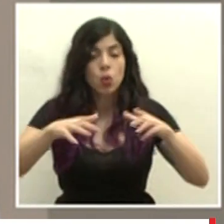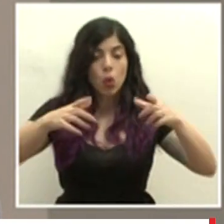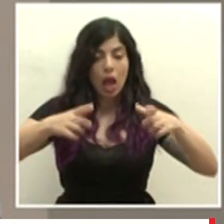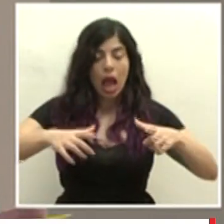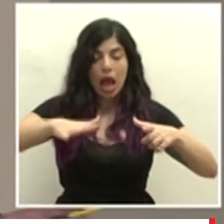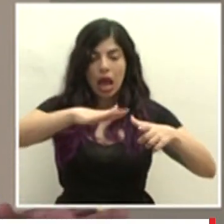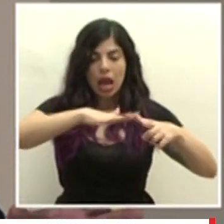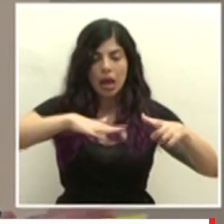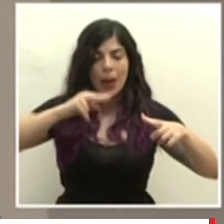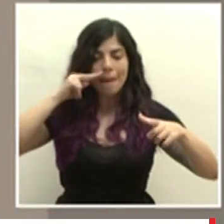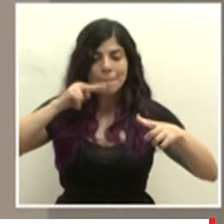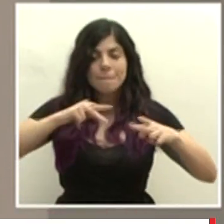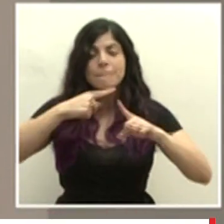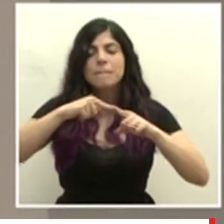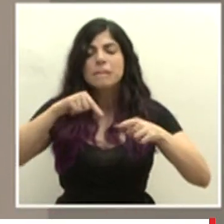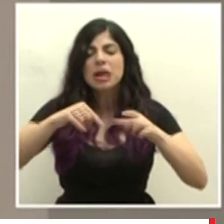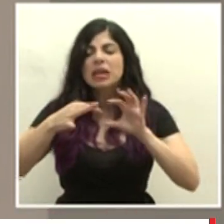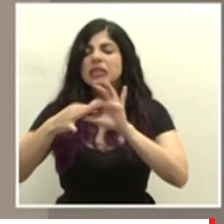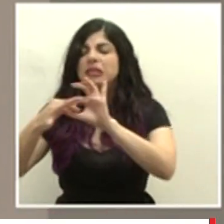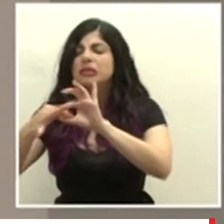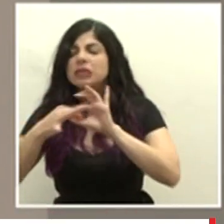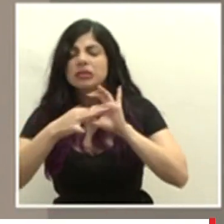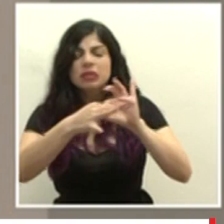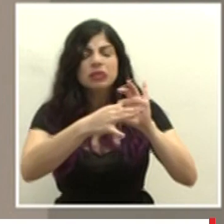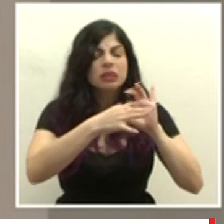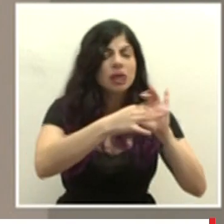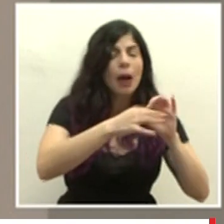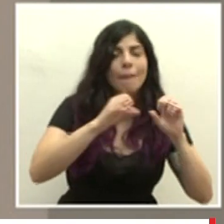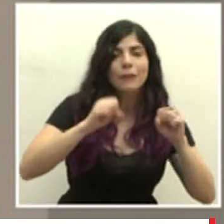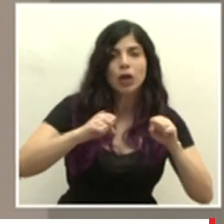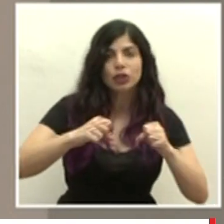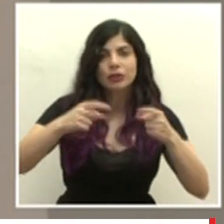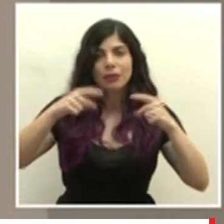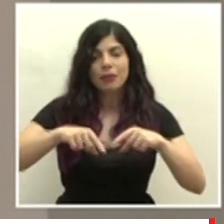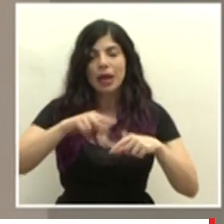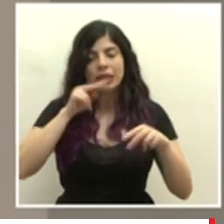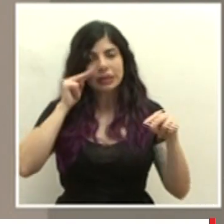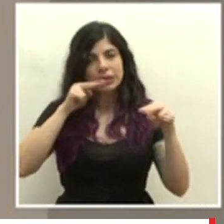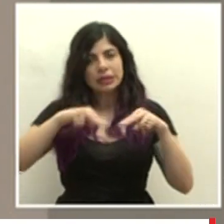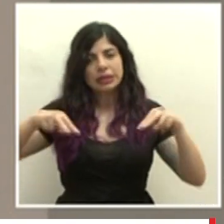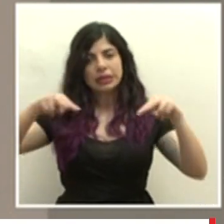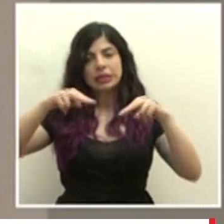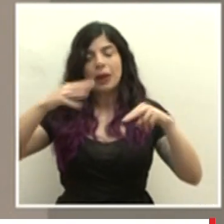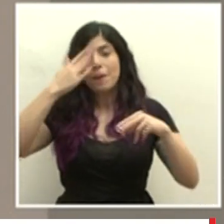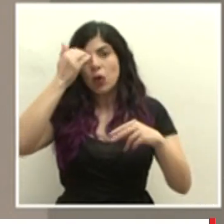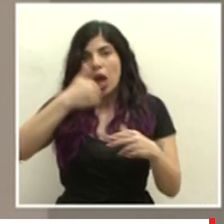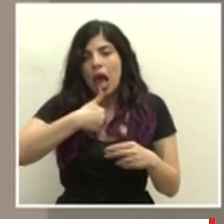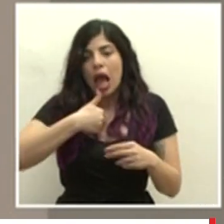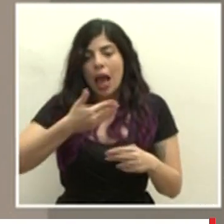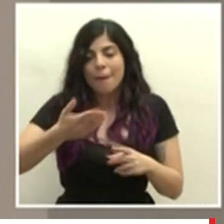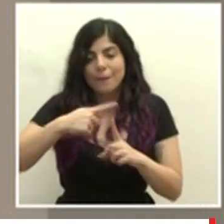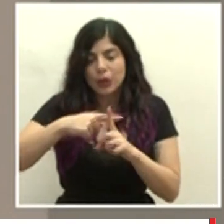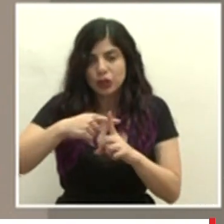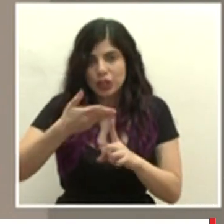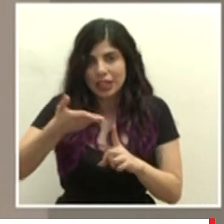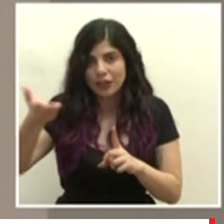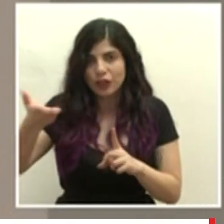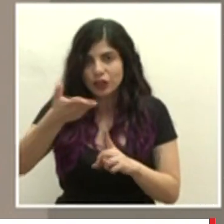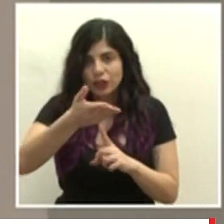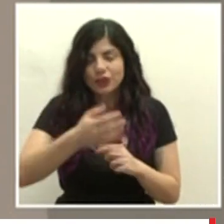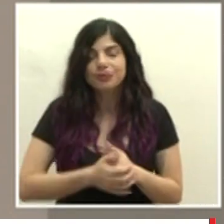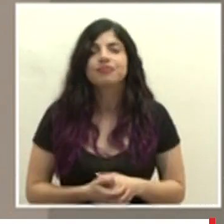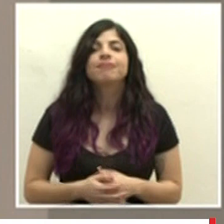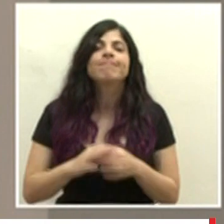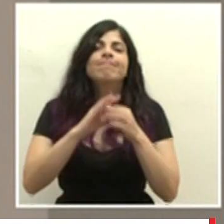sino todas las posibles relaciones y dinámicas que se pueden dar en medio de los casos positivos. Con respecto a lo que